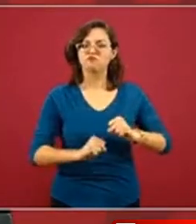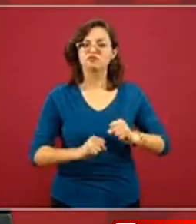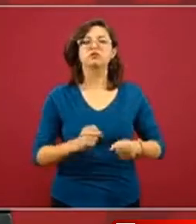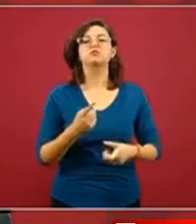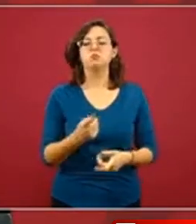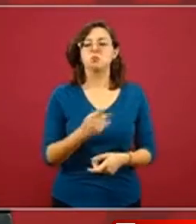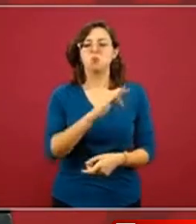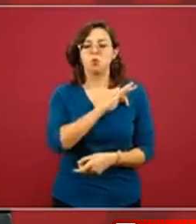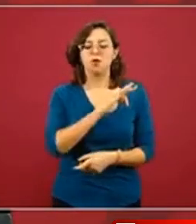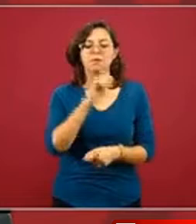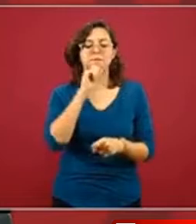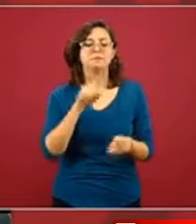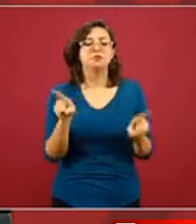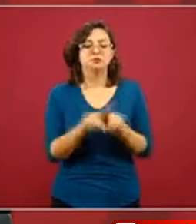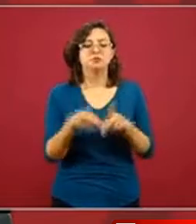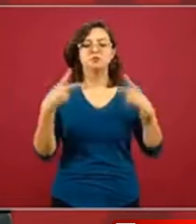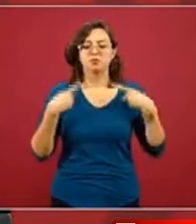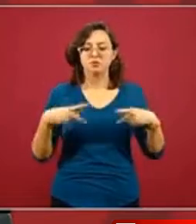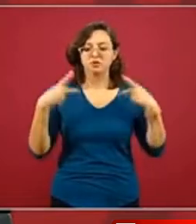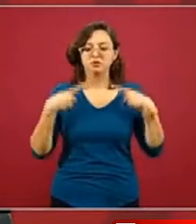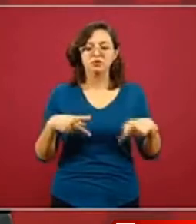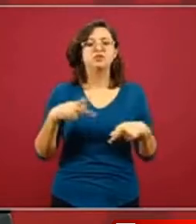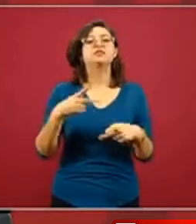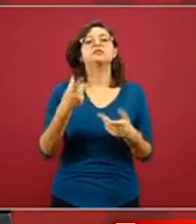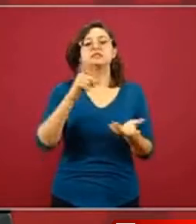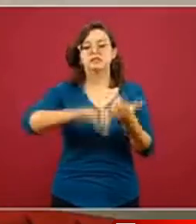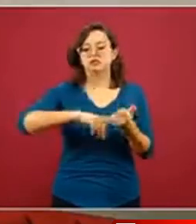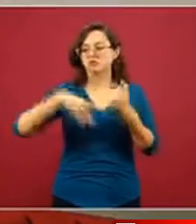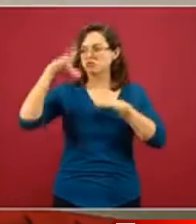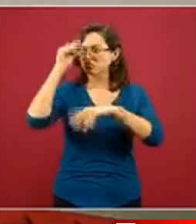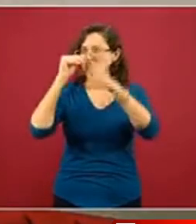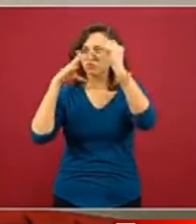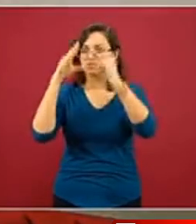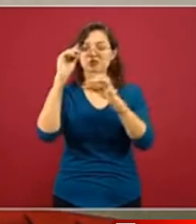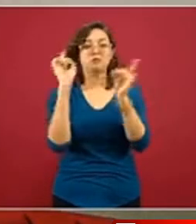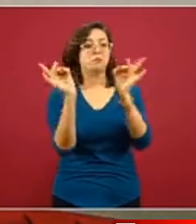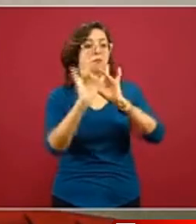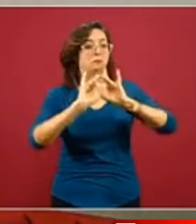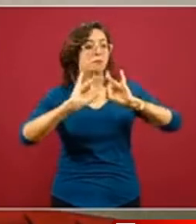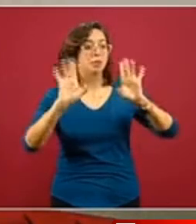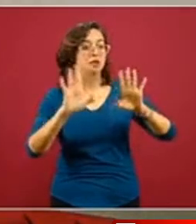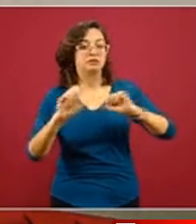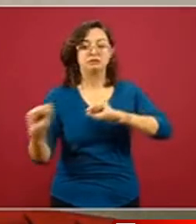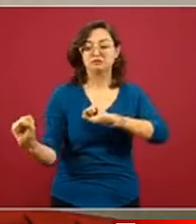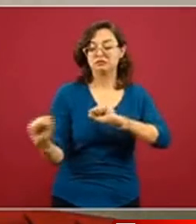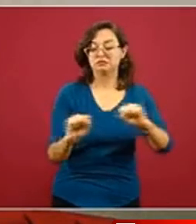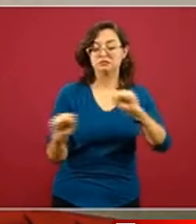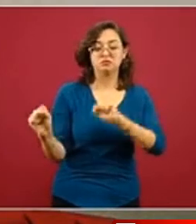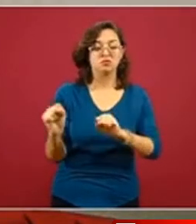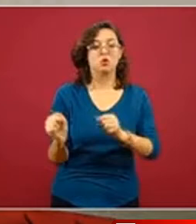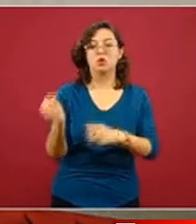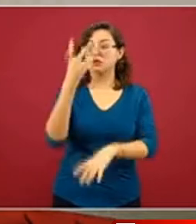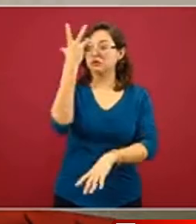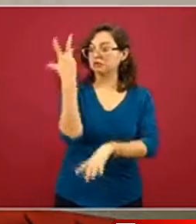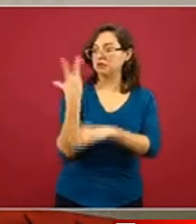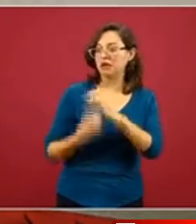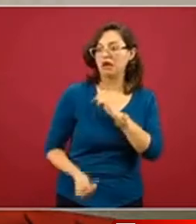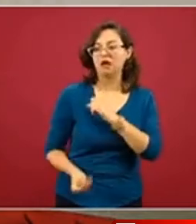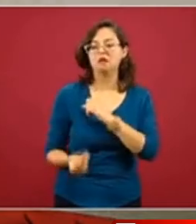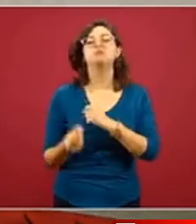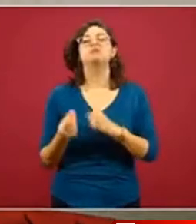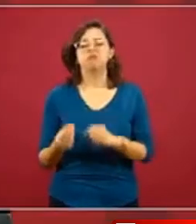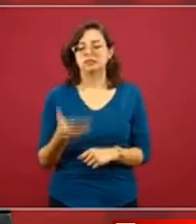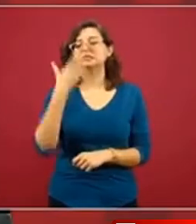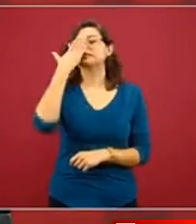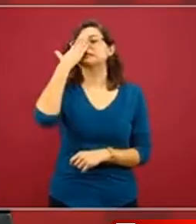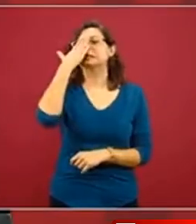apropiadamente entrenadas para procesos de evacuación que pudieran ser necesarios ante una eventualidad de este tipo o